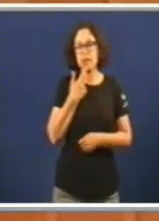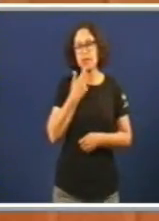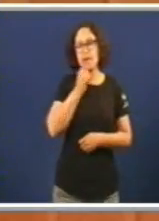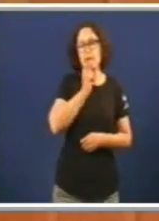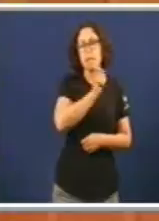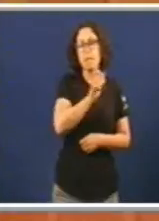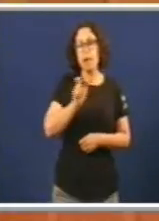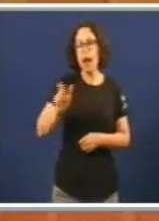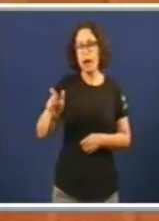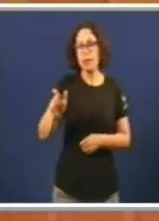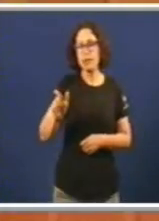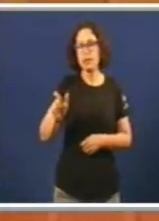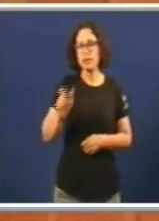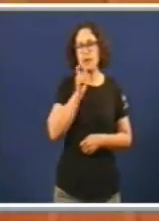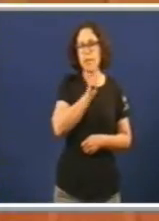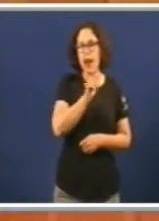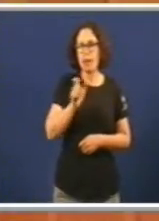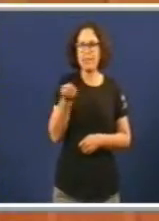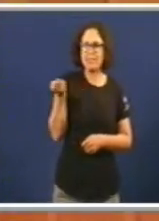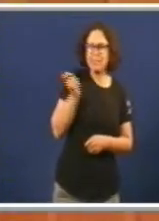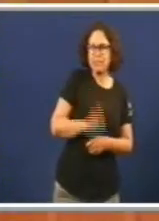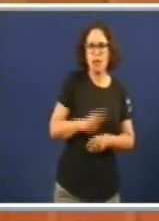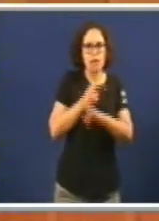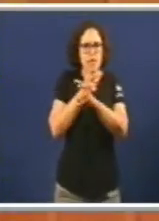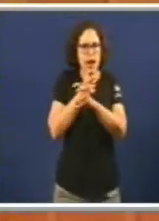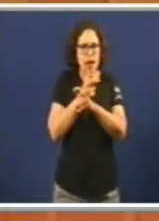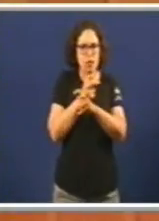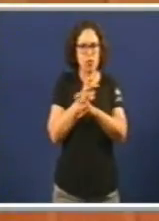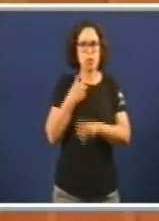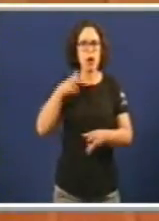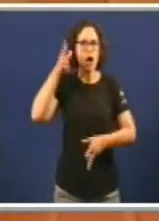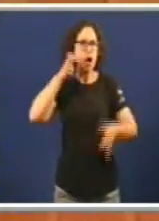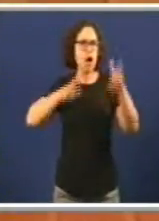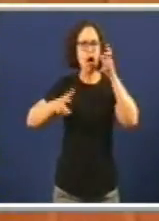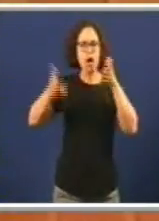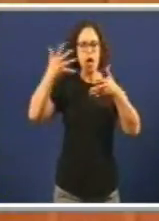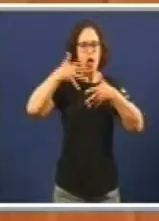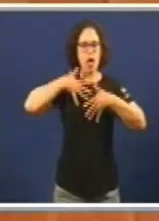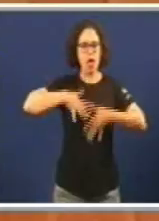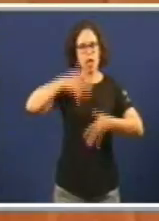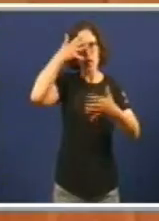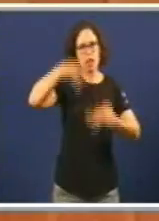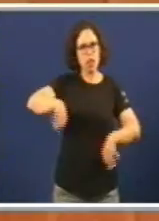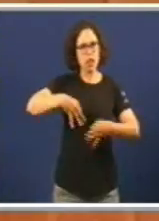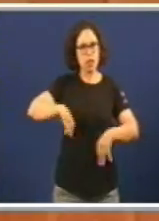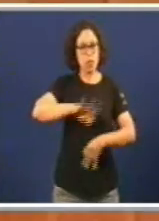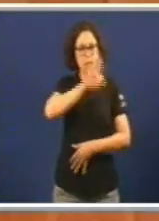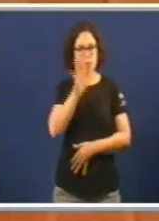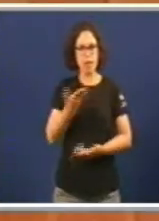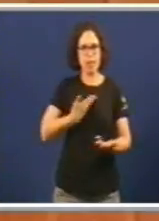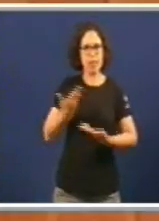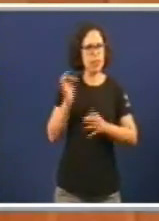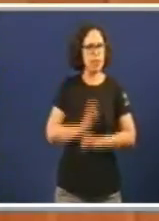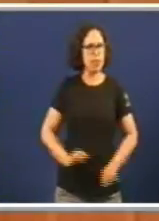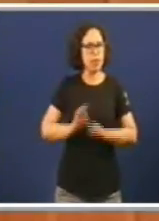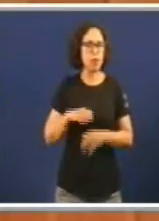como doses mínimas de arsénico. Un traga sen decatarse. Parecen non causar efecto algún e ao cabo dun